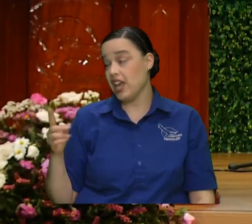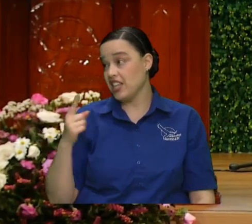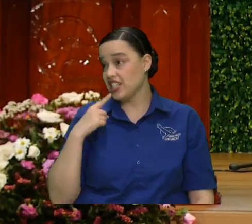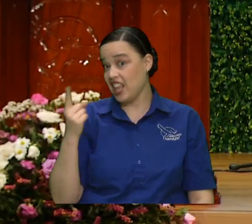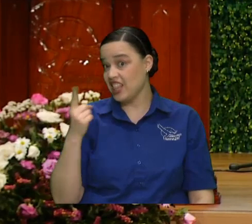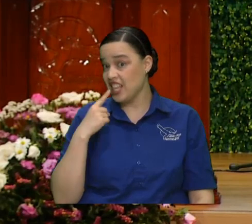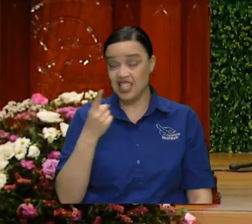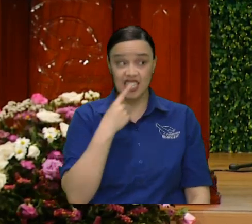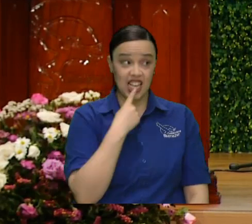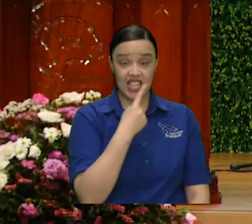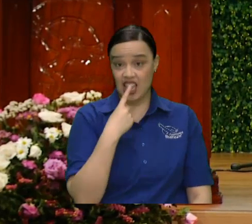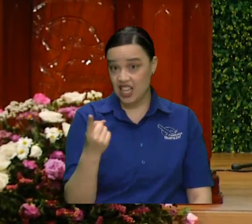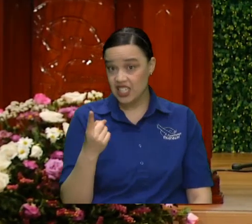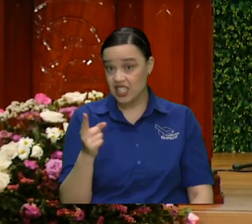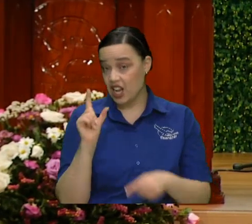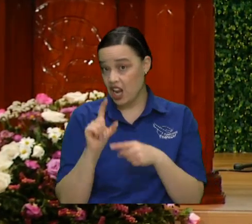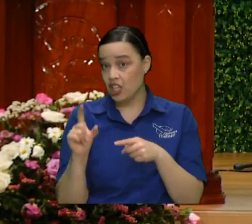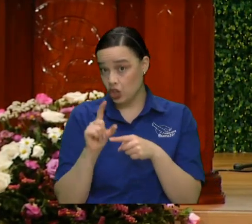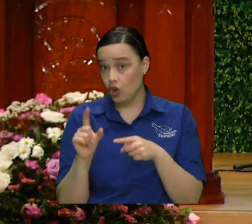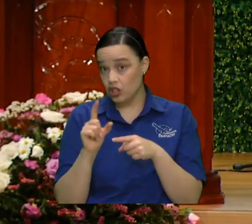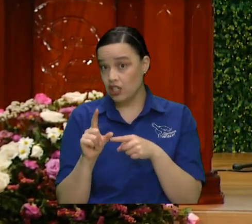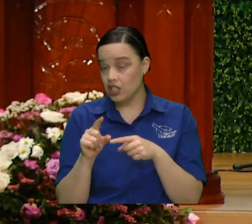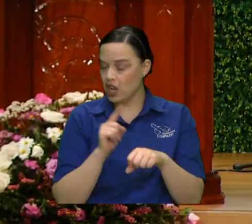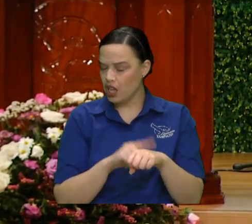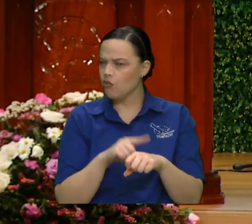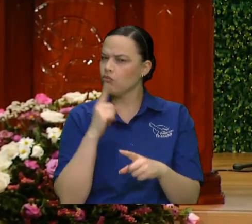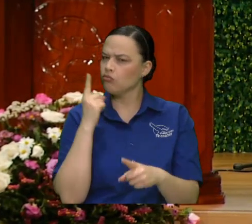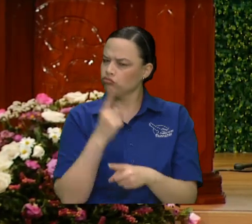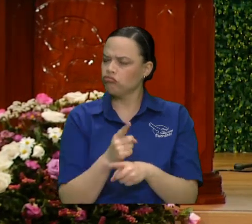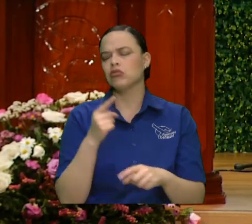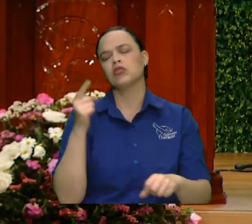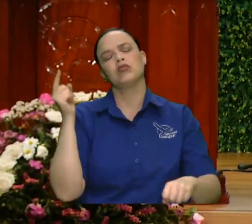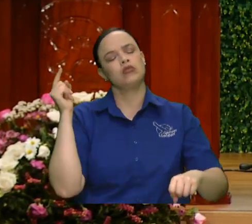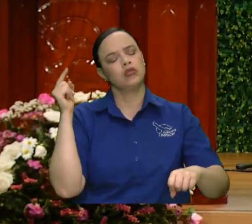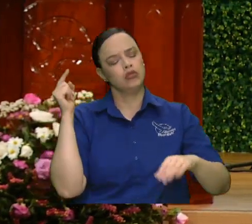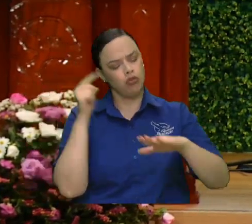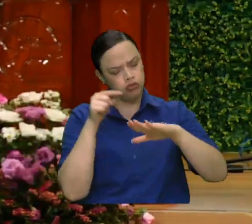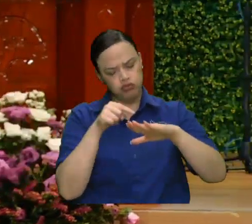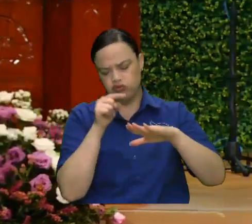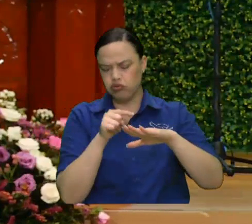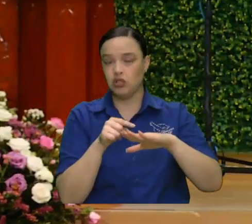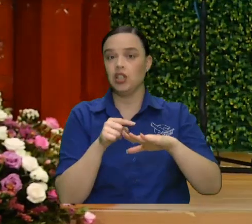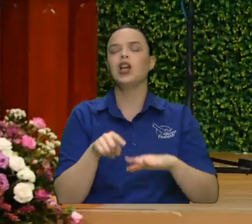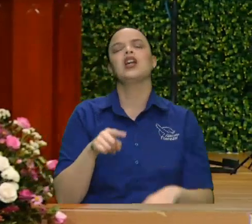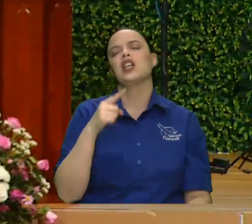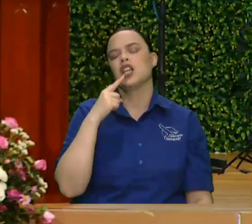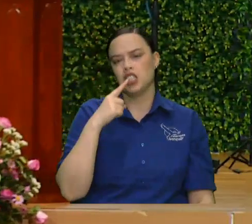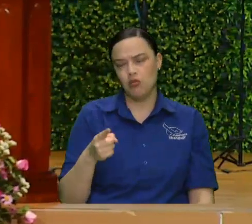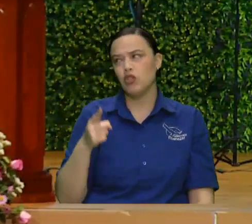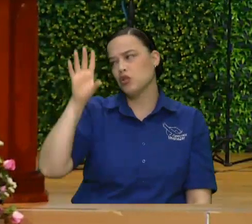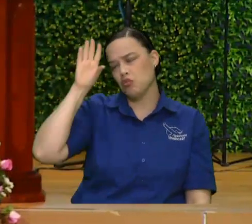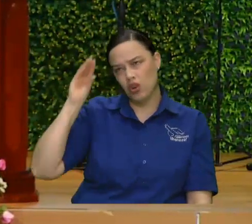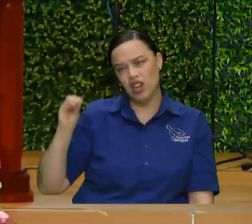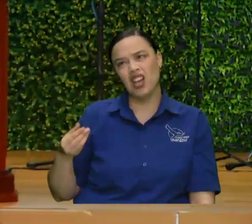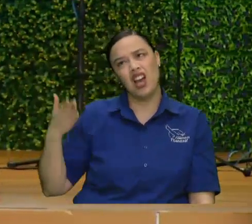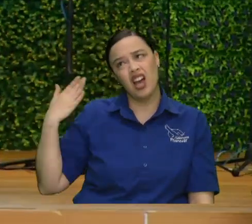preciso atacan y ahí usted usted dice se me vino la estantería encima porque antes no era